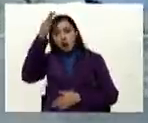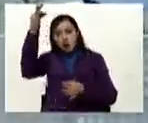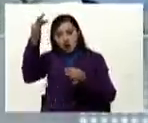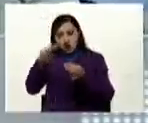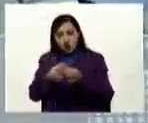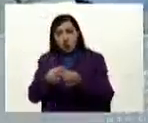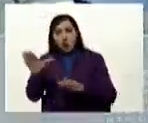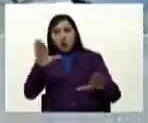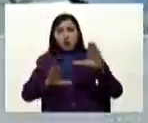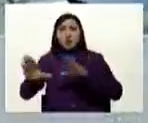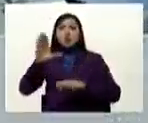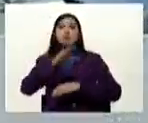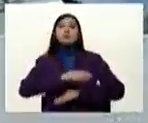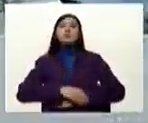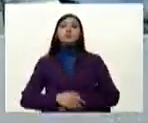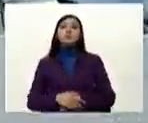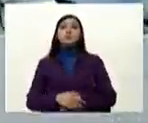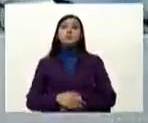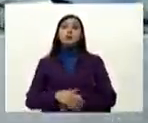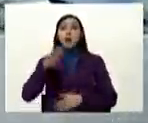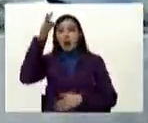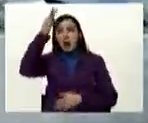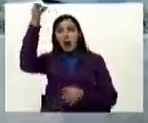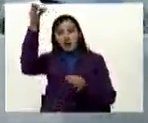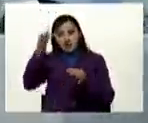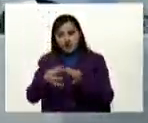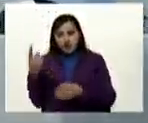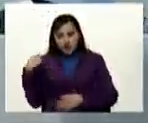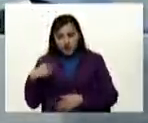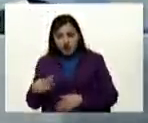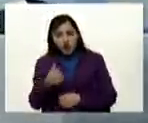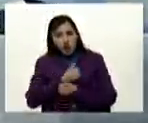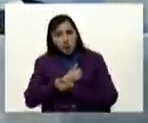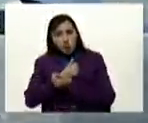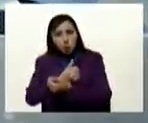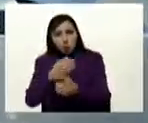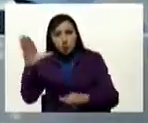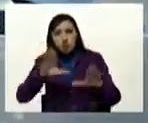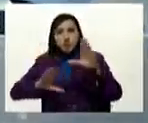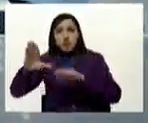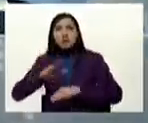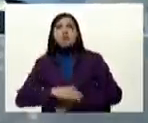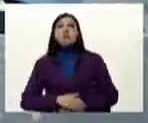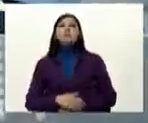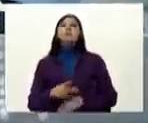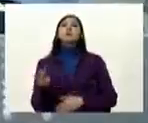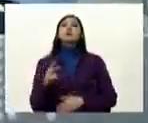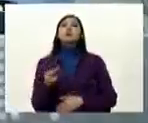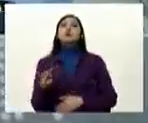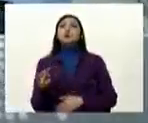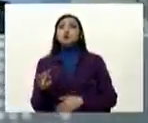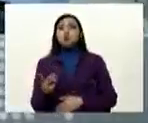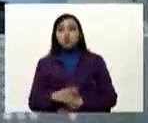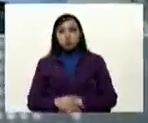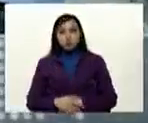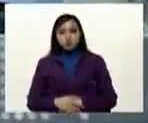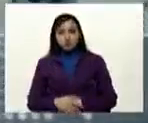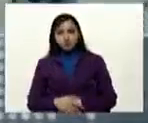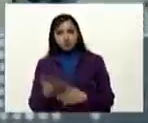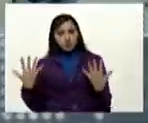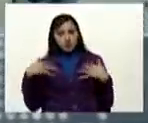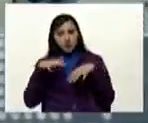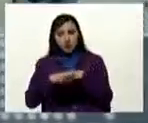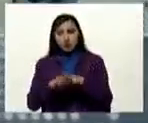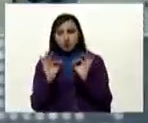ciencia, diría yo, con la fe, la ciencia y el amor. Fe, ciencia y